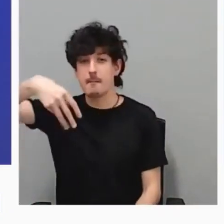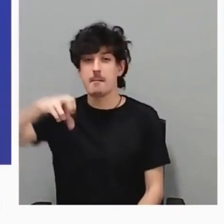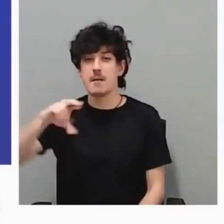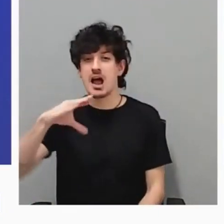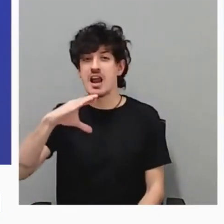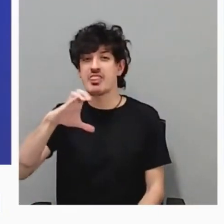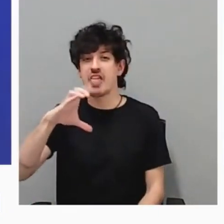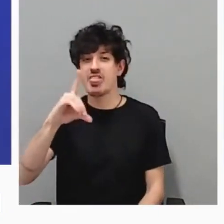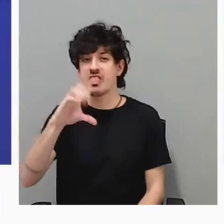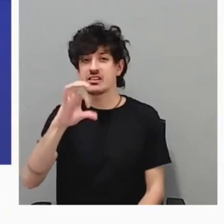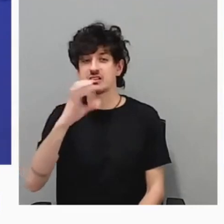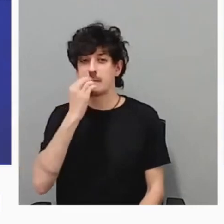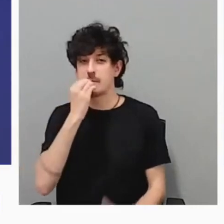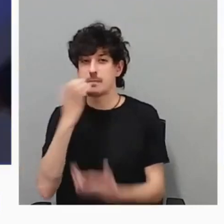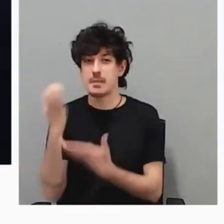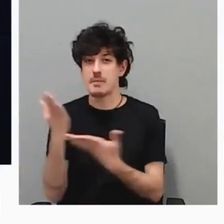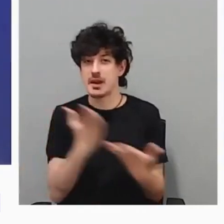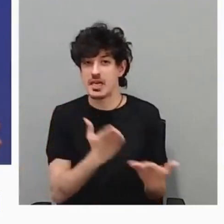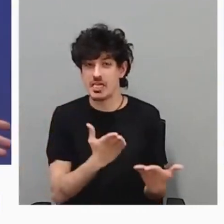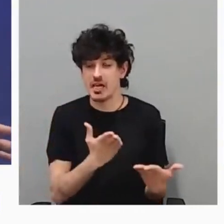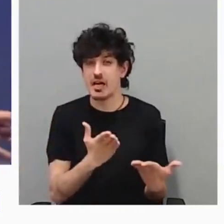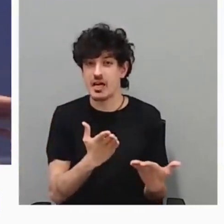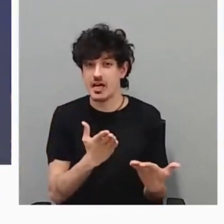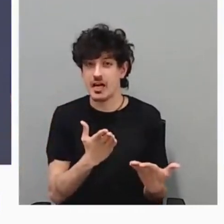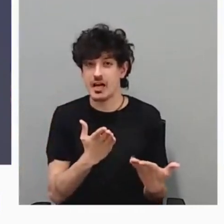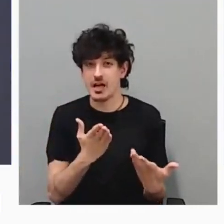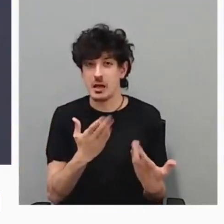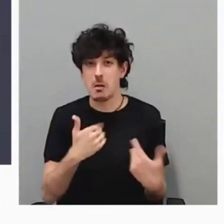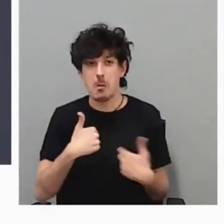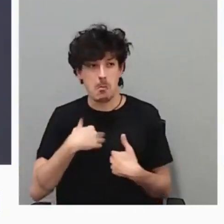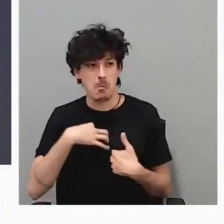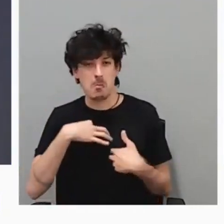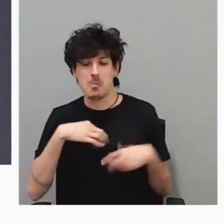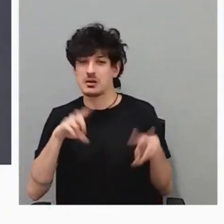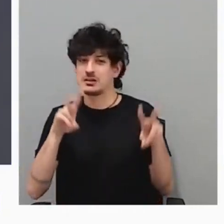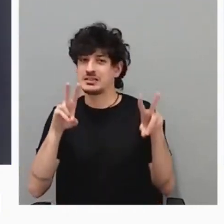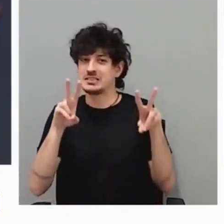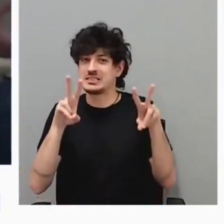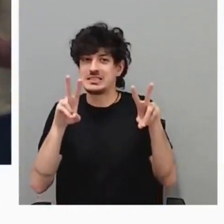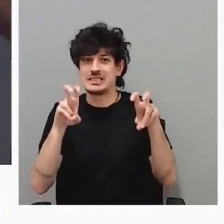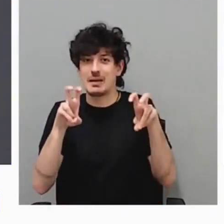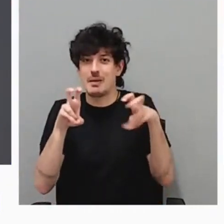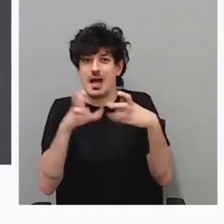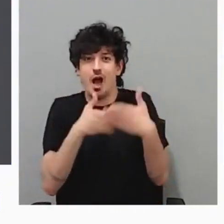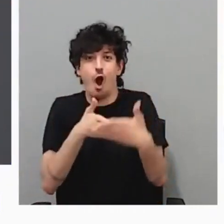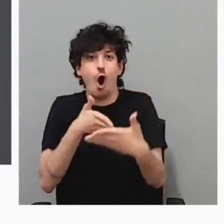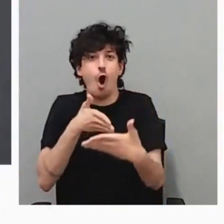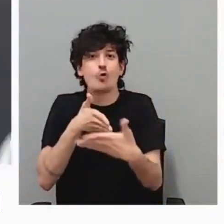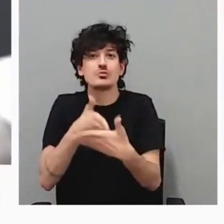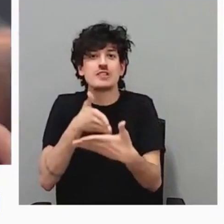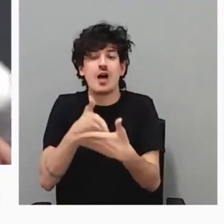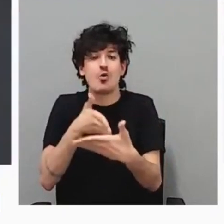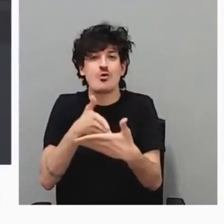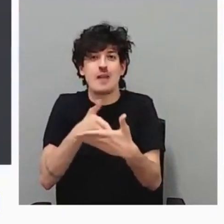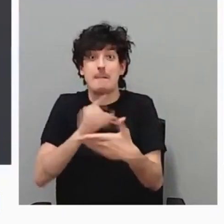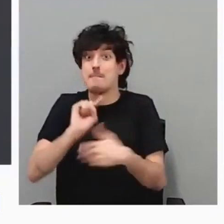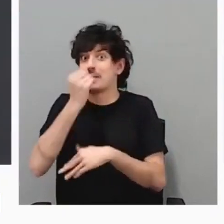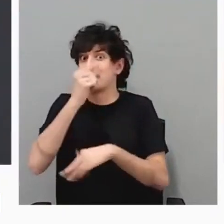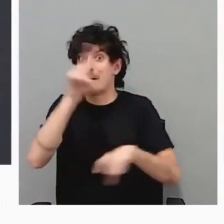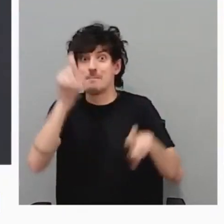Podrían moderar la mesa porque precisamente lo de los obstáculos es la primera pregunta que tenemos para el debate. Estupendo, te escuchamos. Así que,